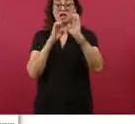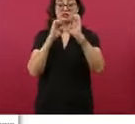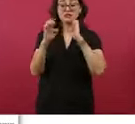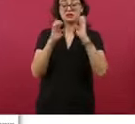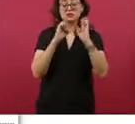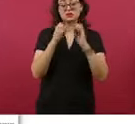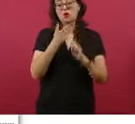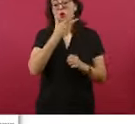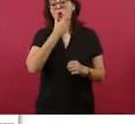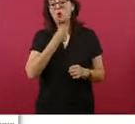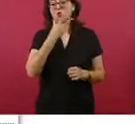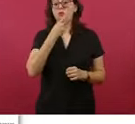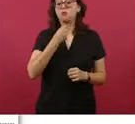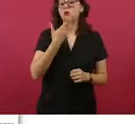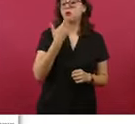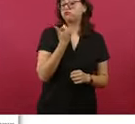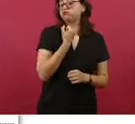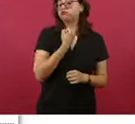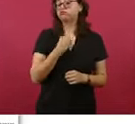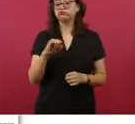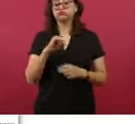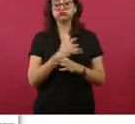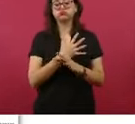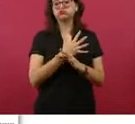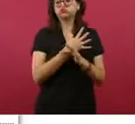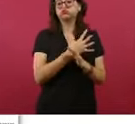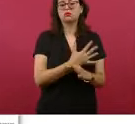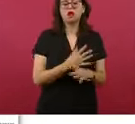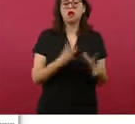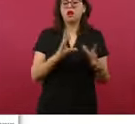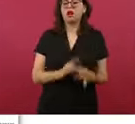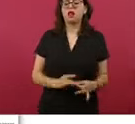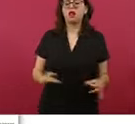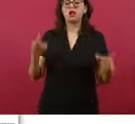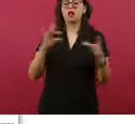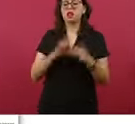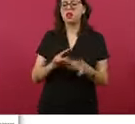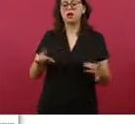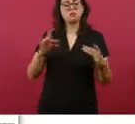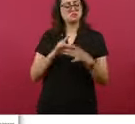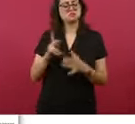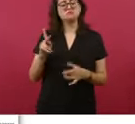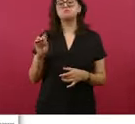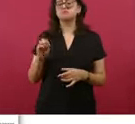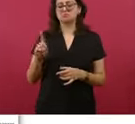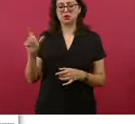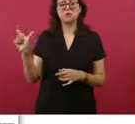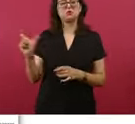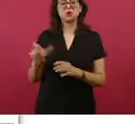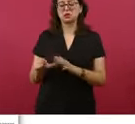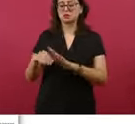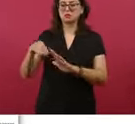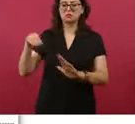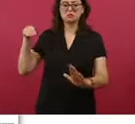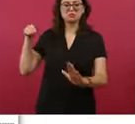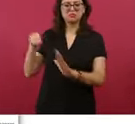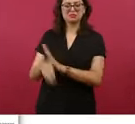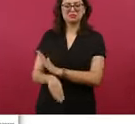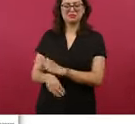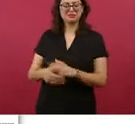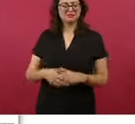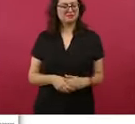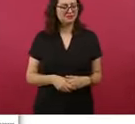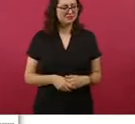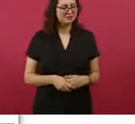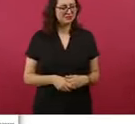falsos argumentos la política de finanzas y de producción de petróleo de Pemex. Lo que afirma es falso.